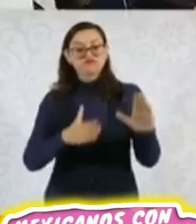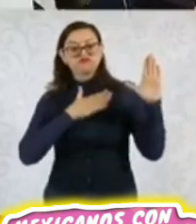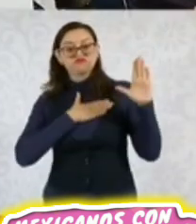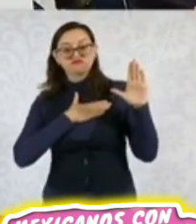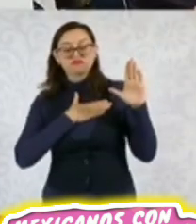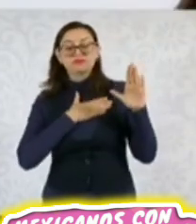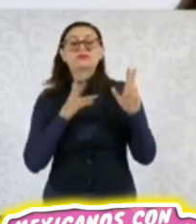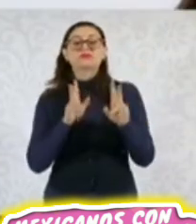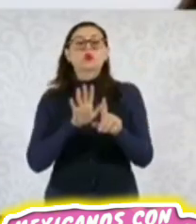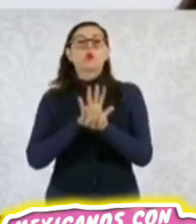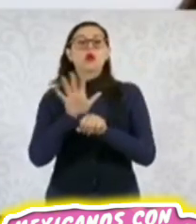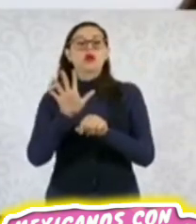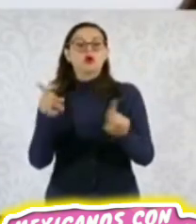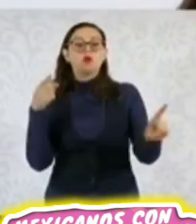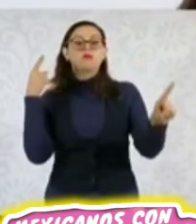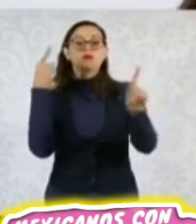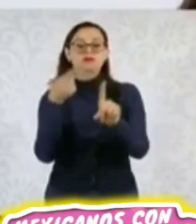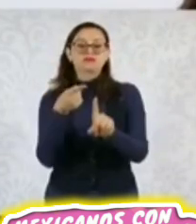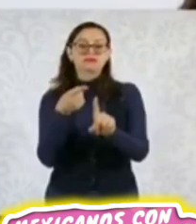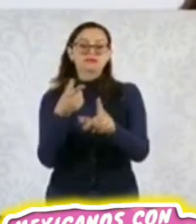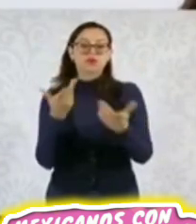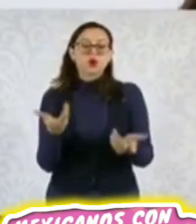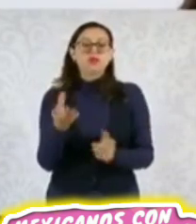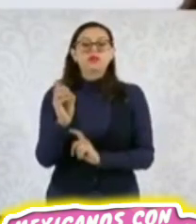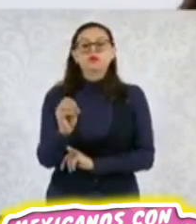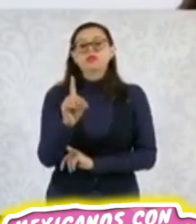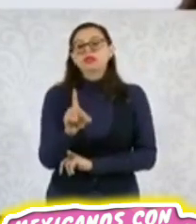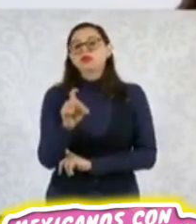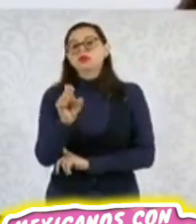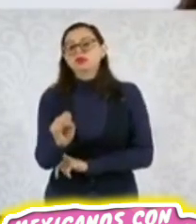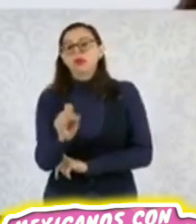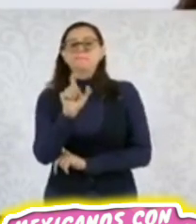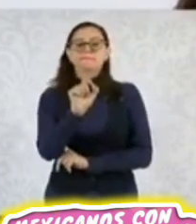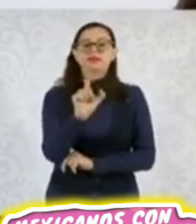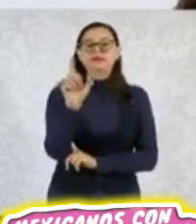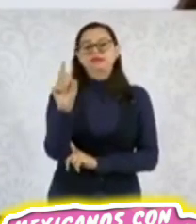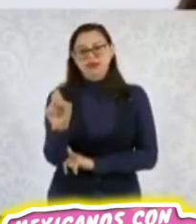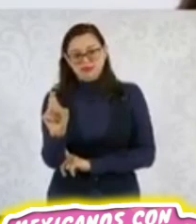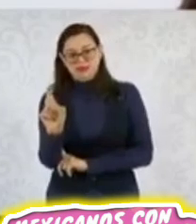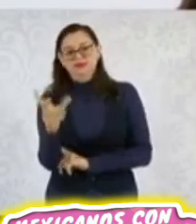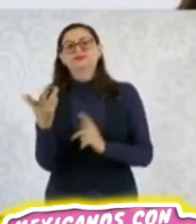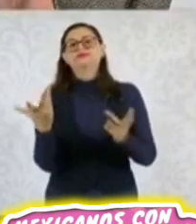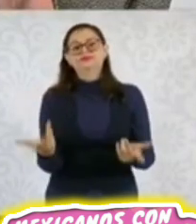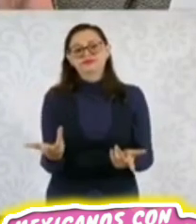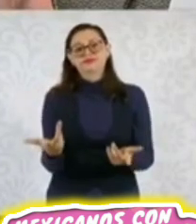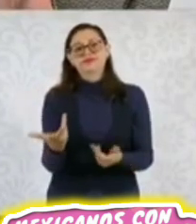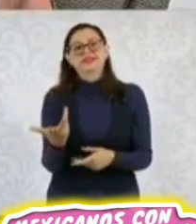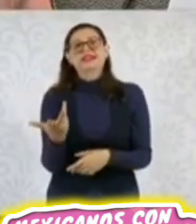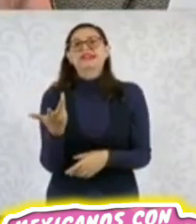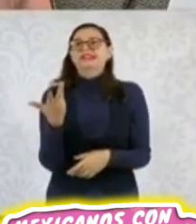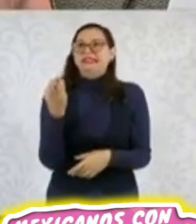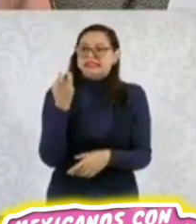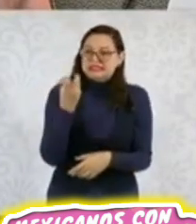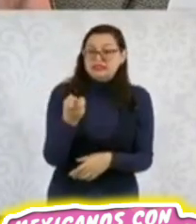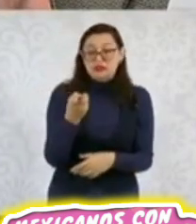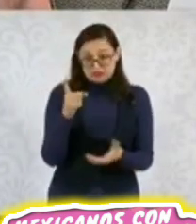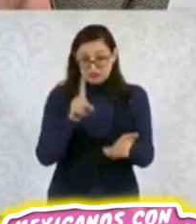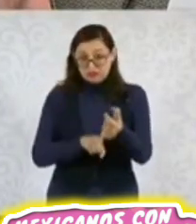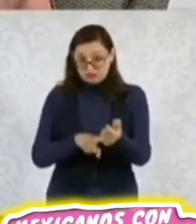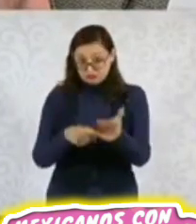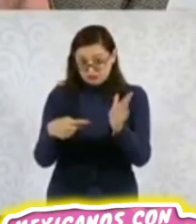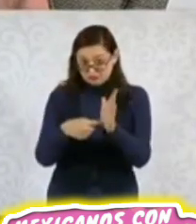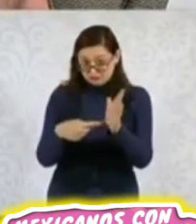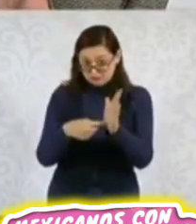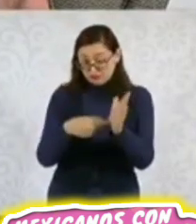2030 a cumplir con los objetivos de desarrollo sustentable. Esto implica necesariamente hacer la realidad la igualdad sustantiva. En